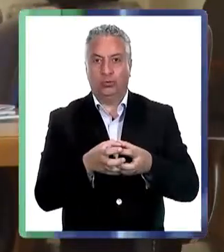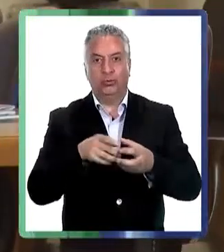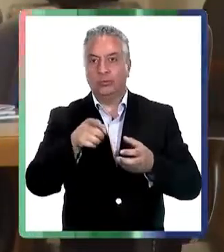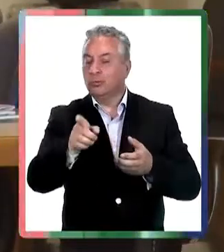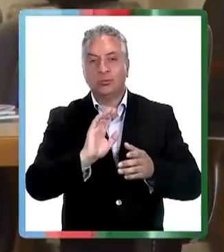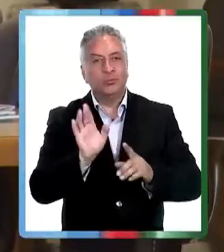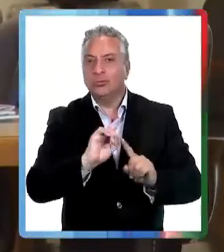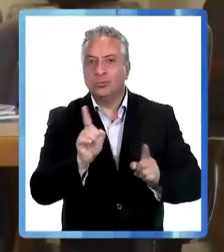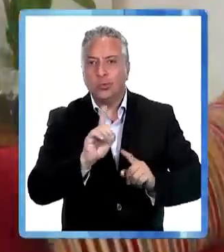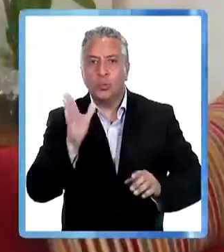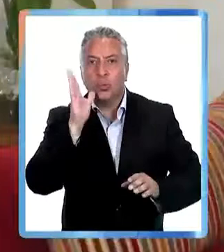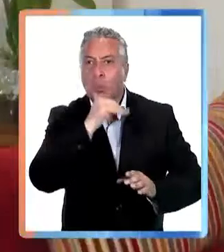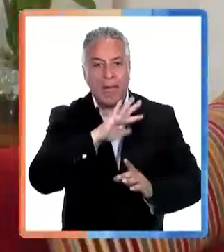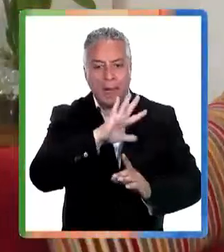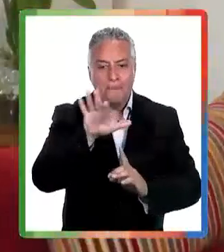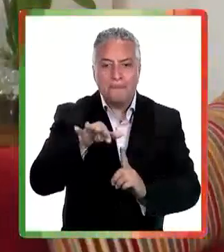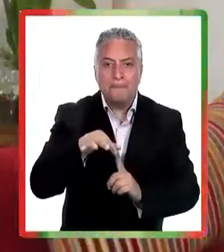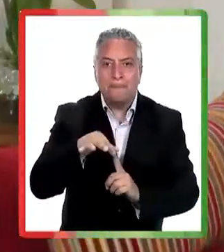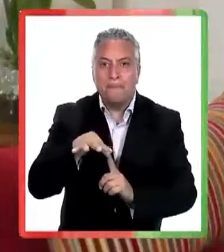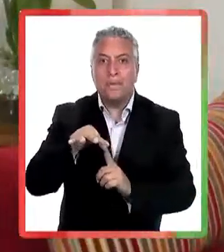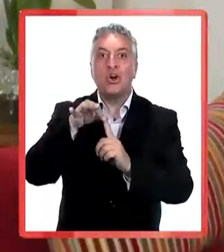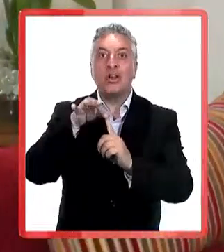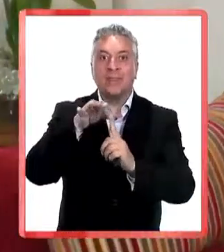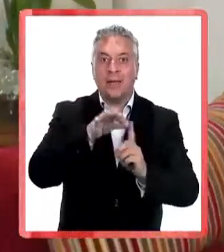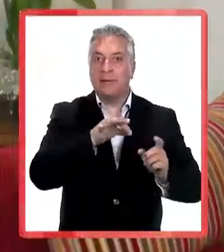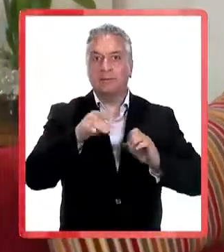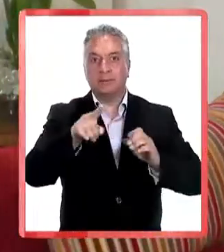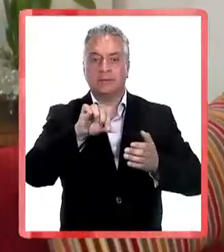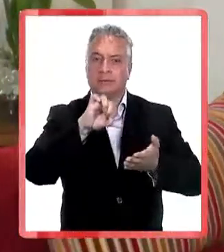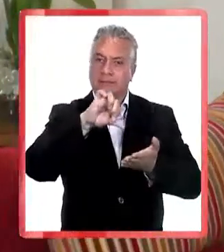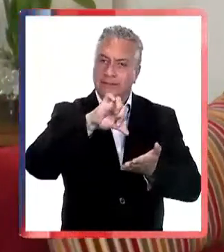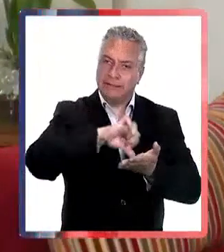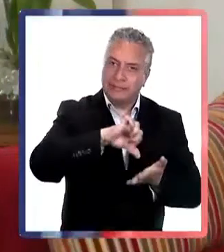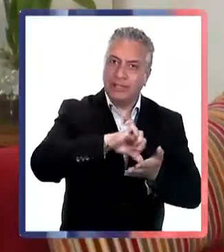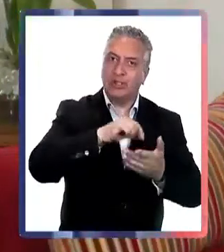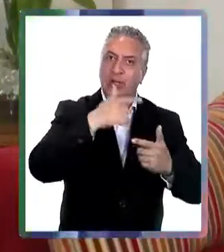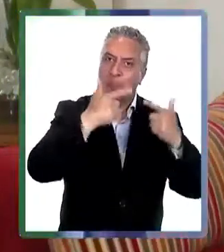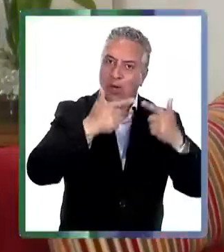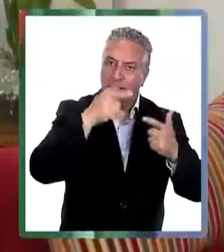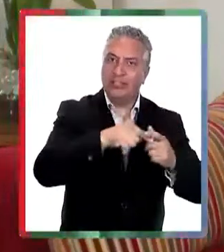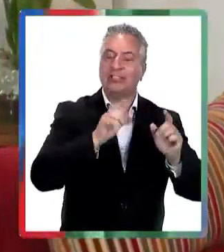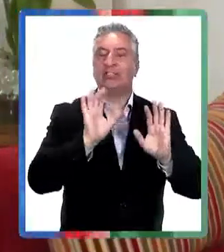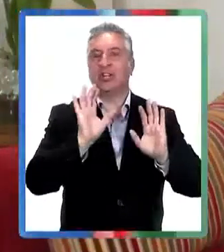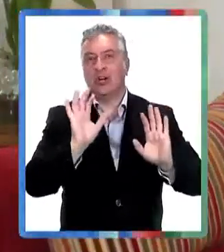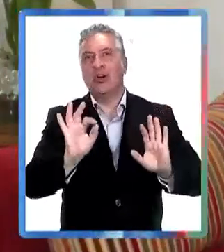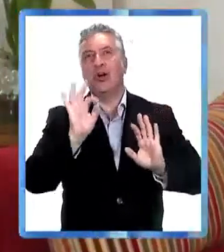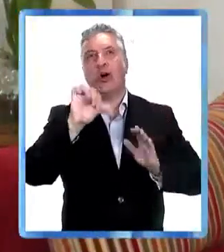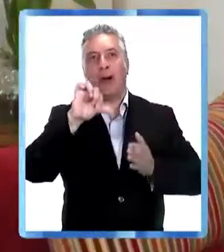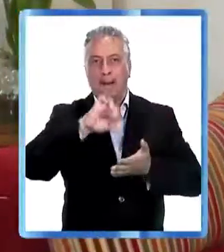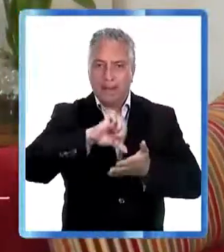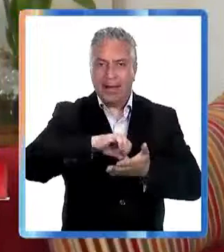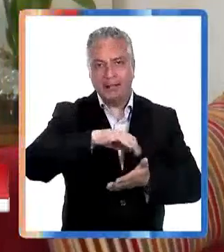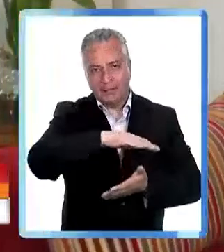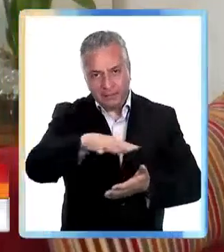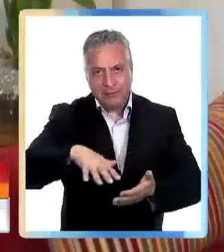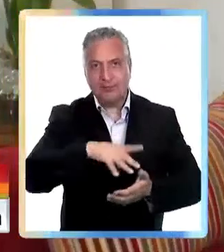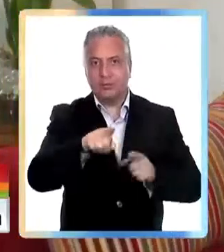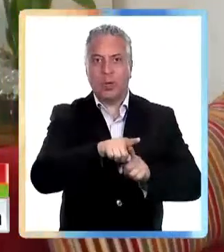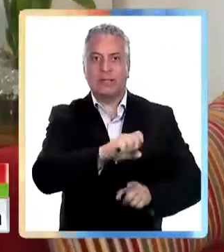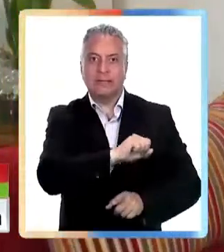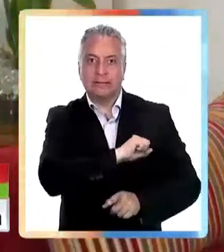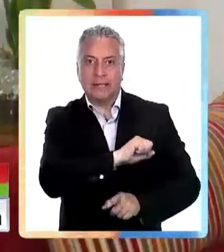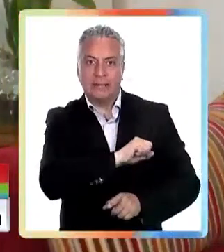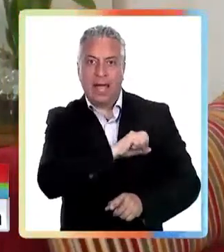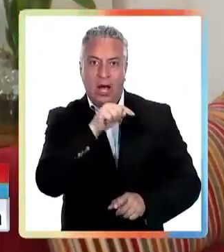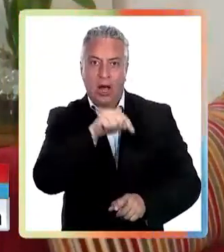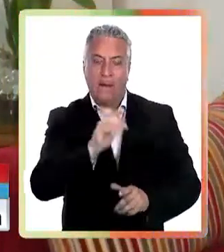decir, no hay una priorización, por ejemplo, del centro político del país, que viene a